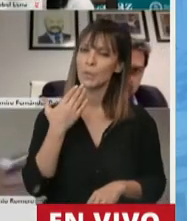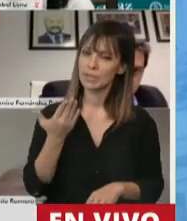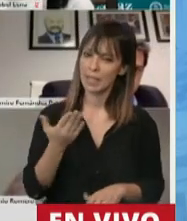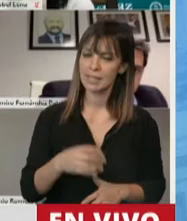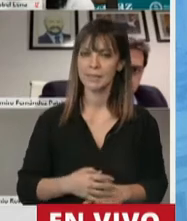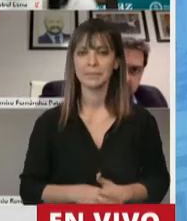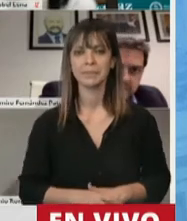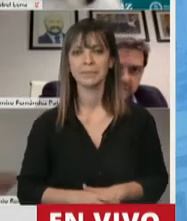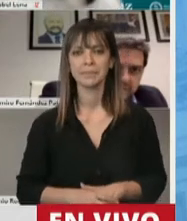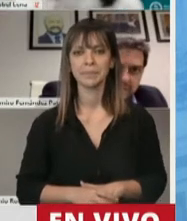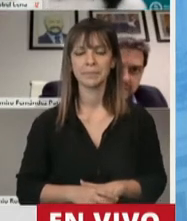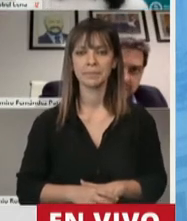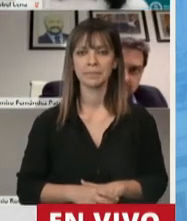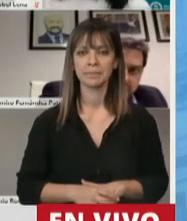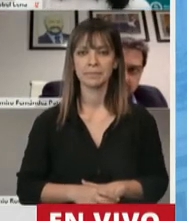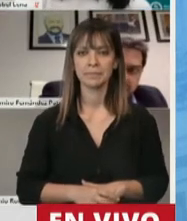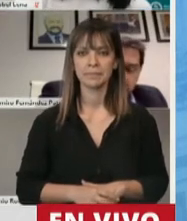amable.